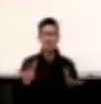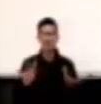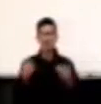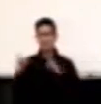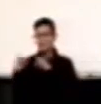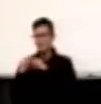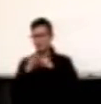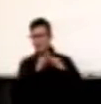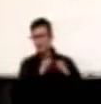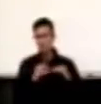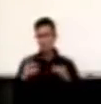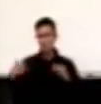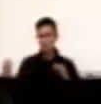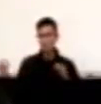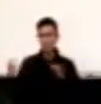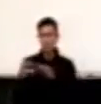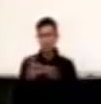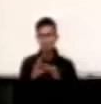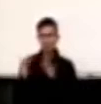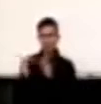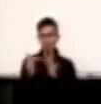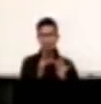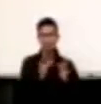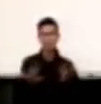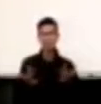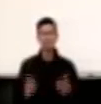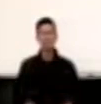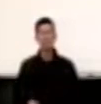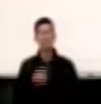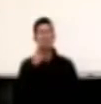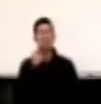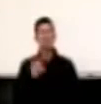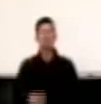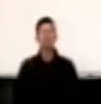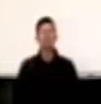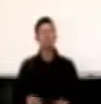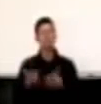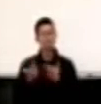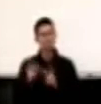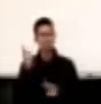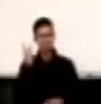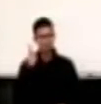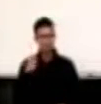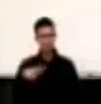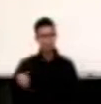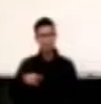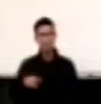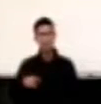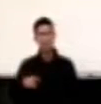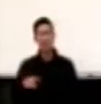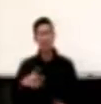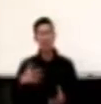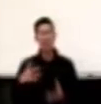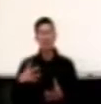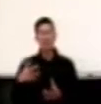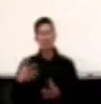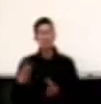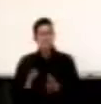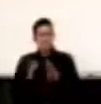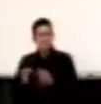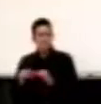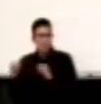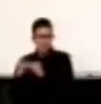términos generales. Fíjate que a los partidos políticos les ha dado un carácter, incluso a nivel constitucional, de entidades de interés público. ¿Se